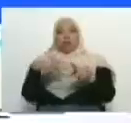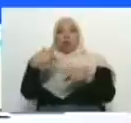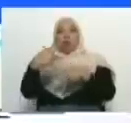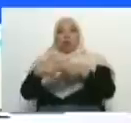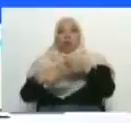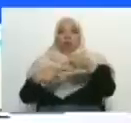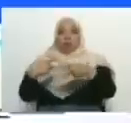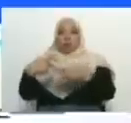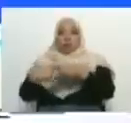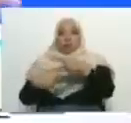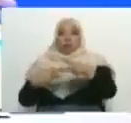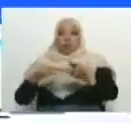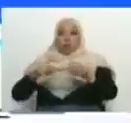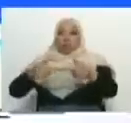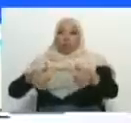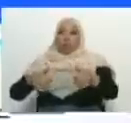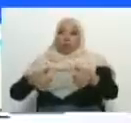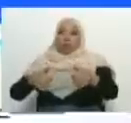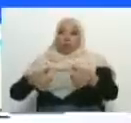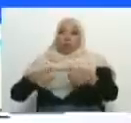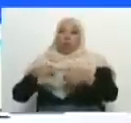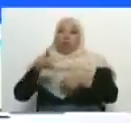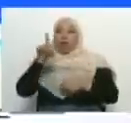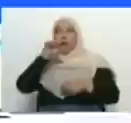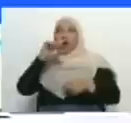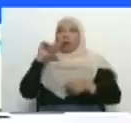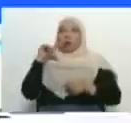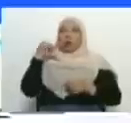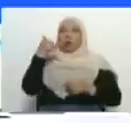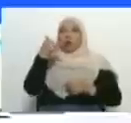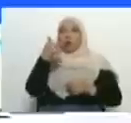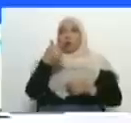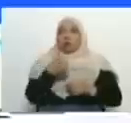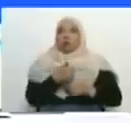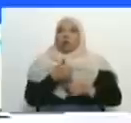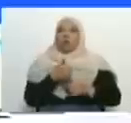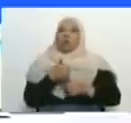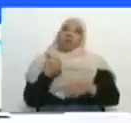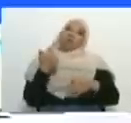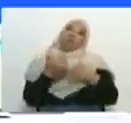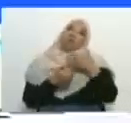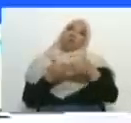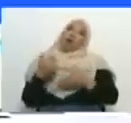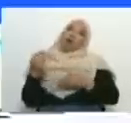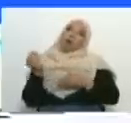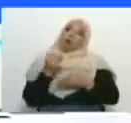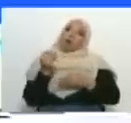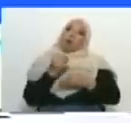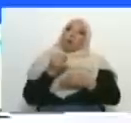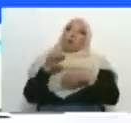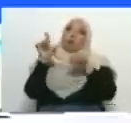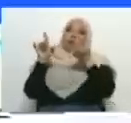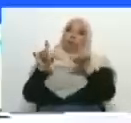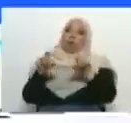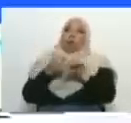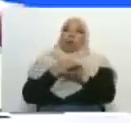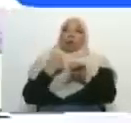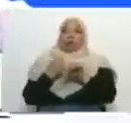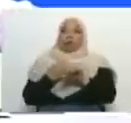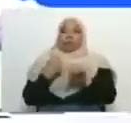proceso. Y durante estos años se fueron sumando presuntos